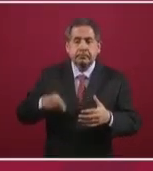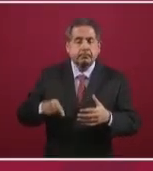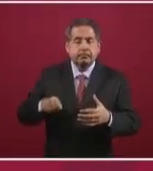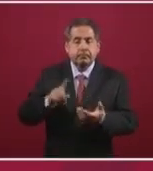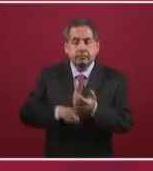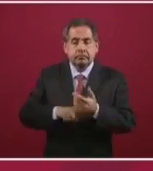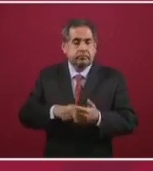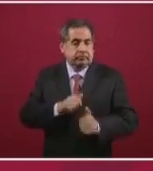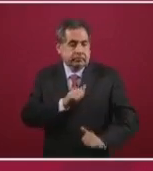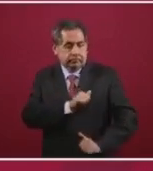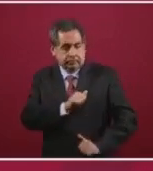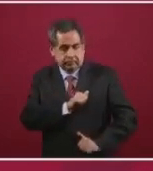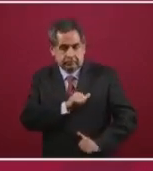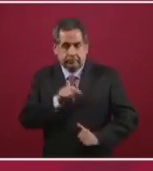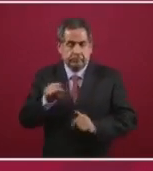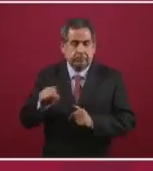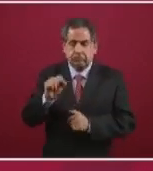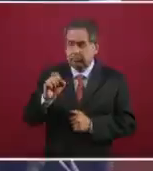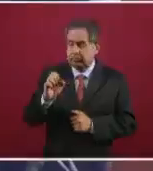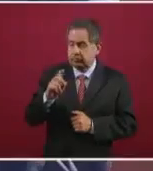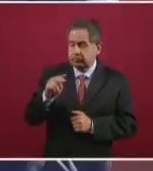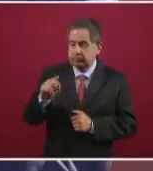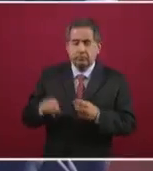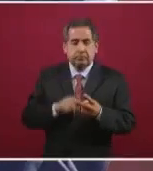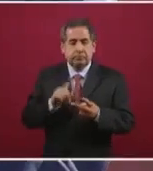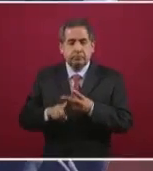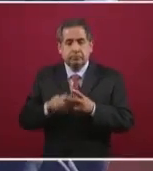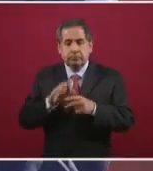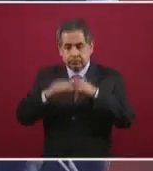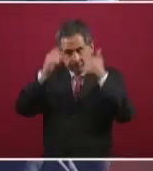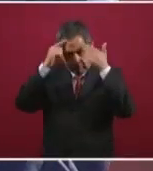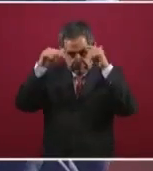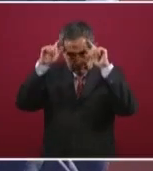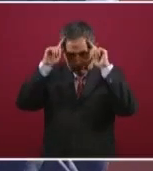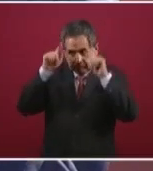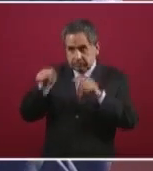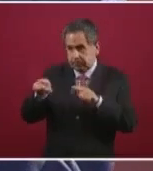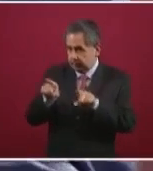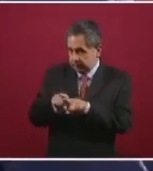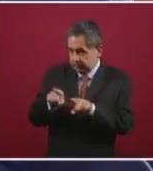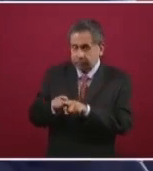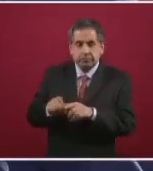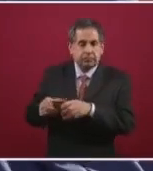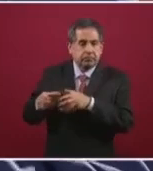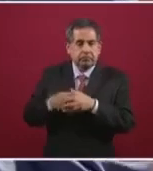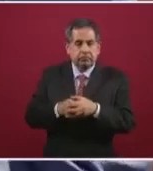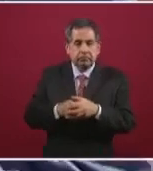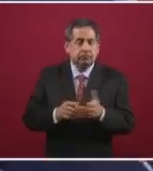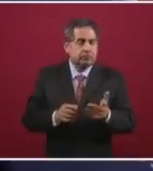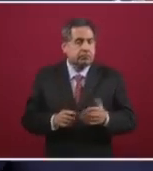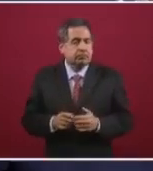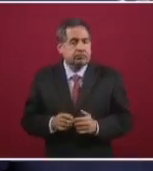de la Secretaría de la Defensa y de la Secretaría de Marina. Como